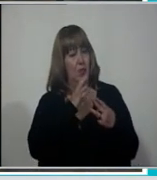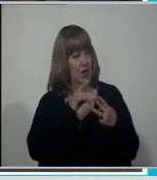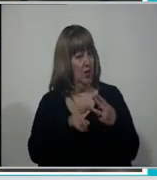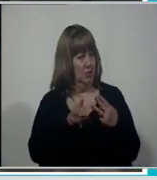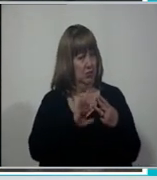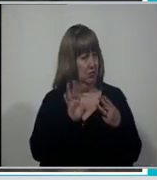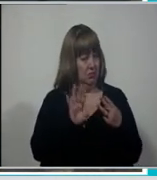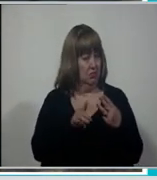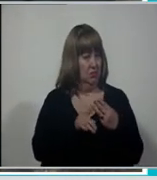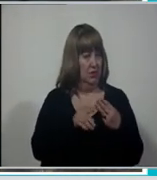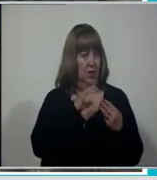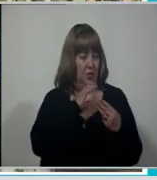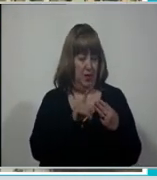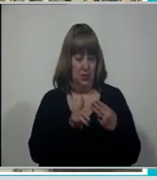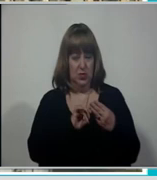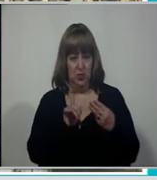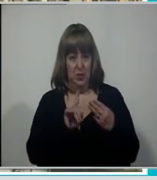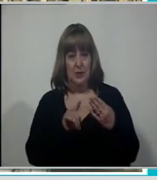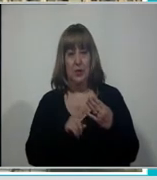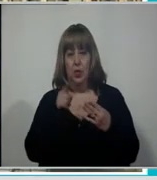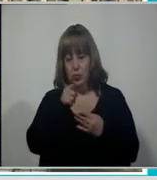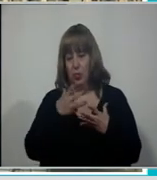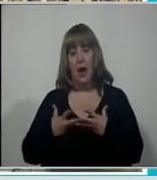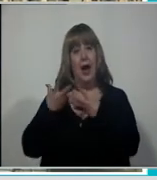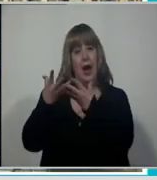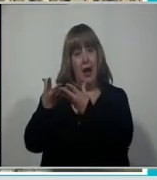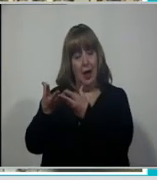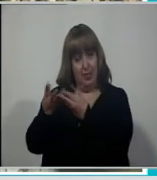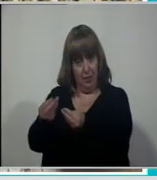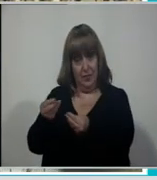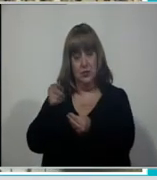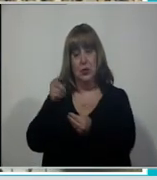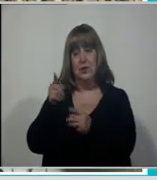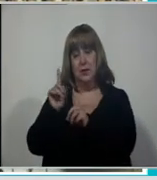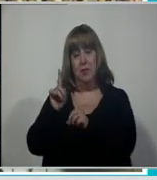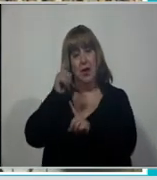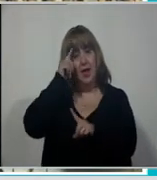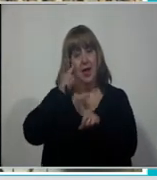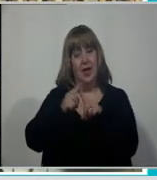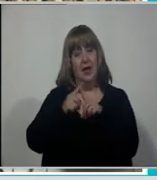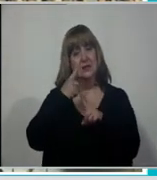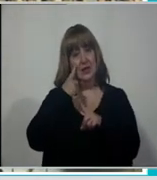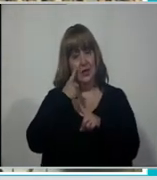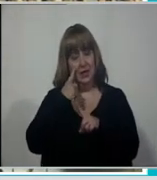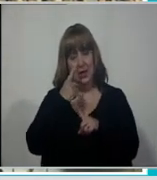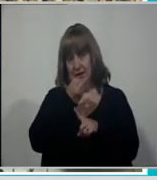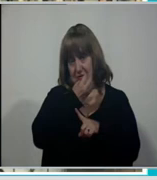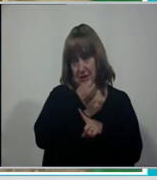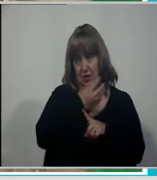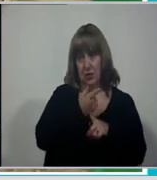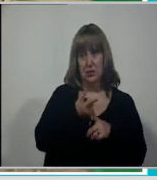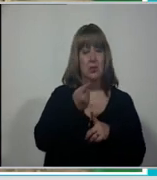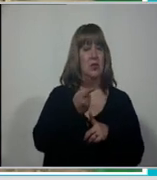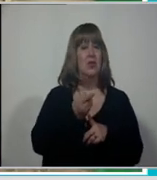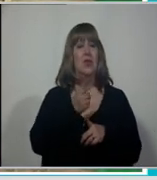la gracia de ese abogado defensor de el ex intendente de santa rosa como se